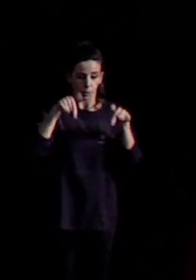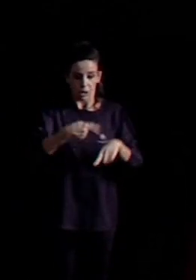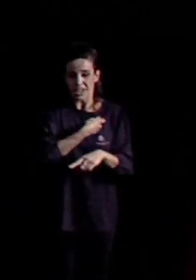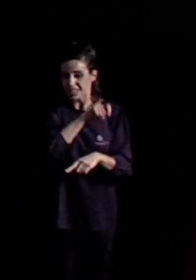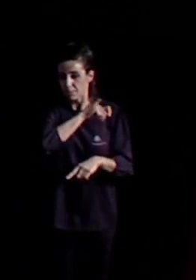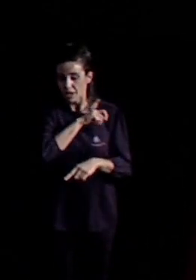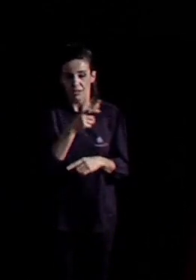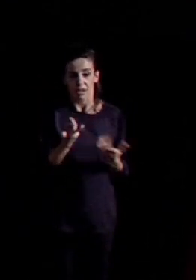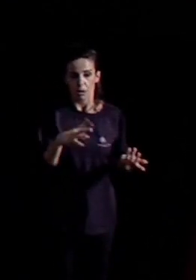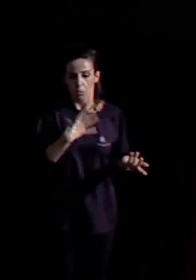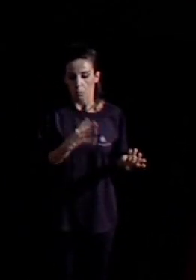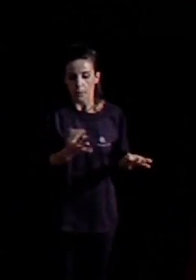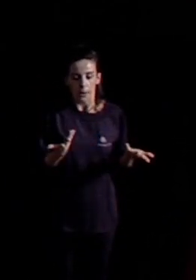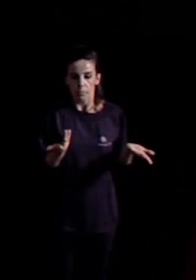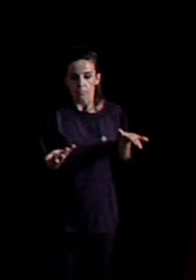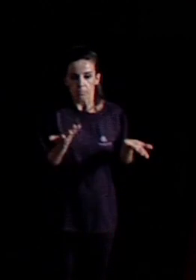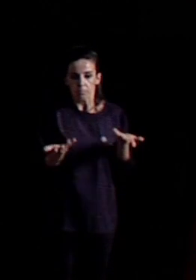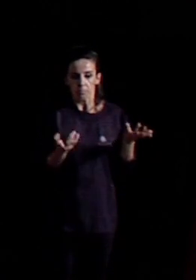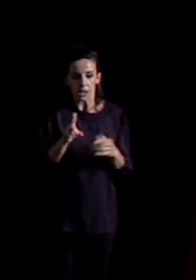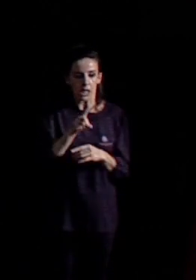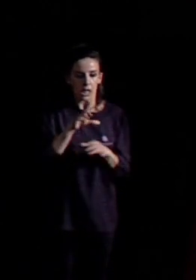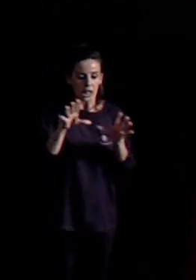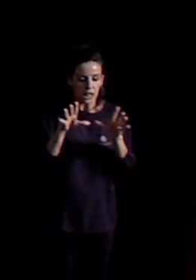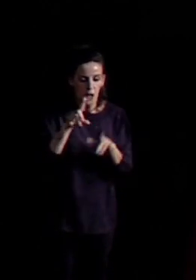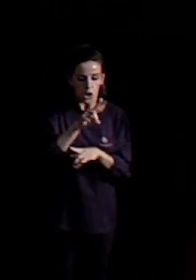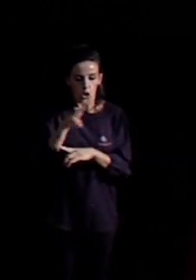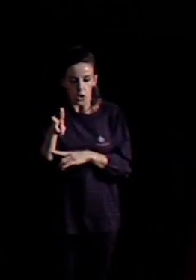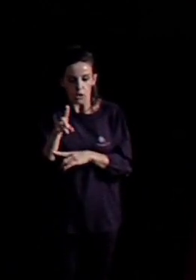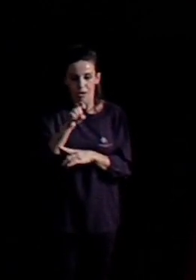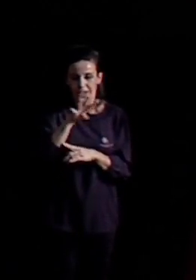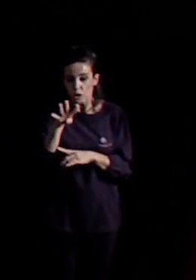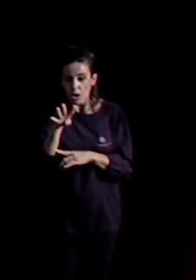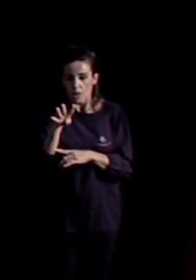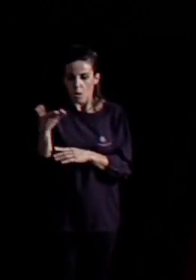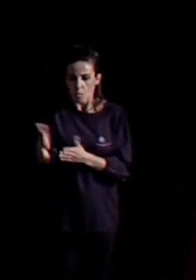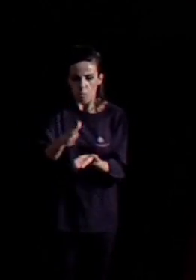pues podría ser, lo mismo estamos hablando, de 10, 12 o 14 muertes,